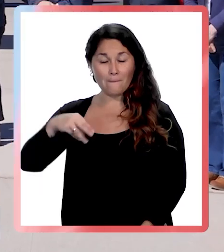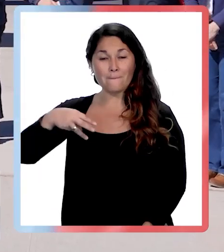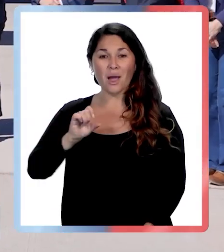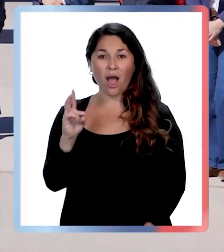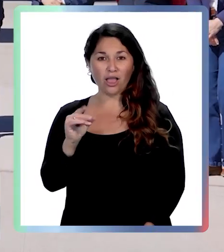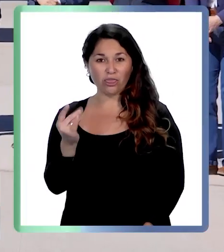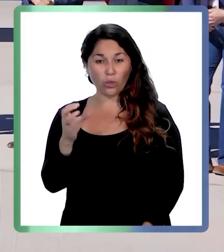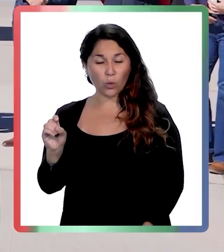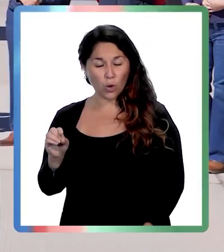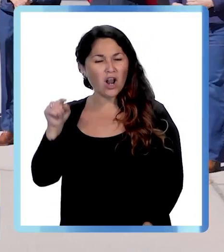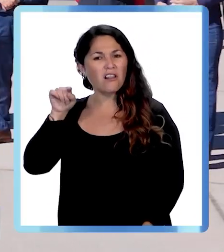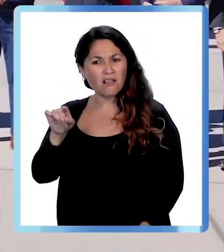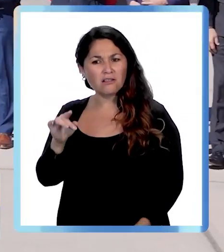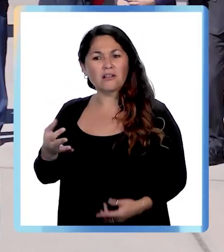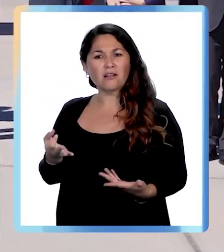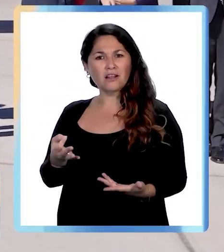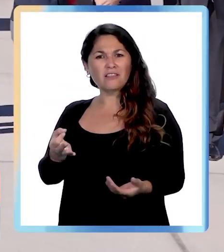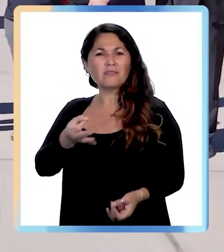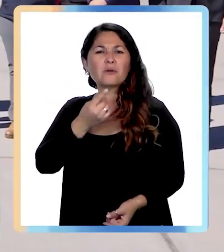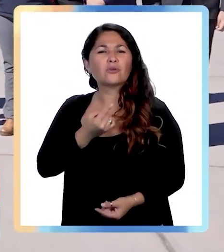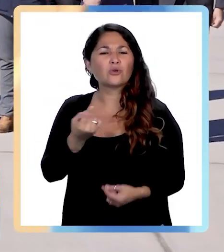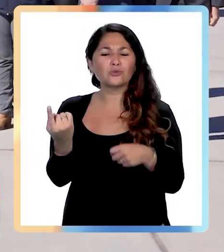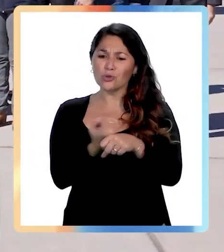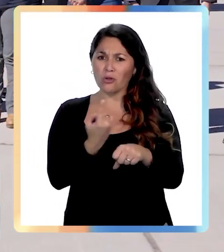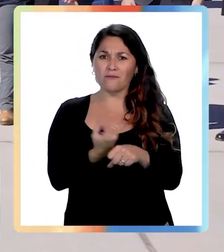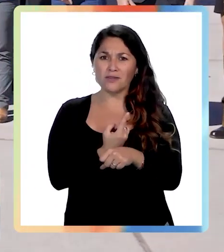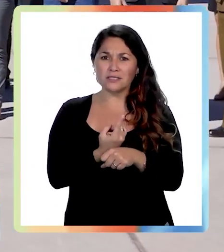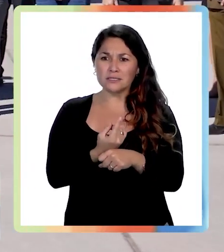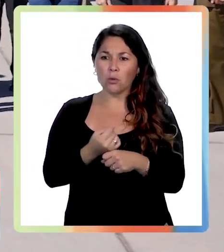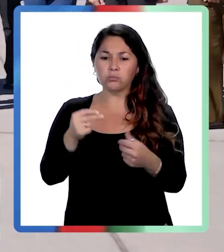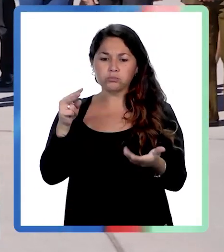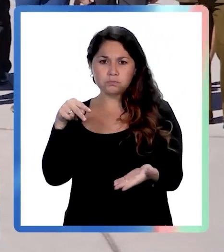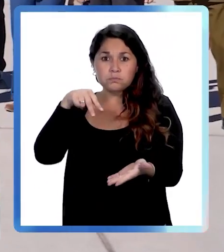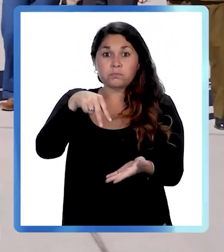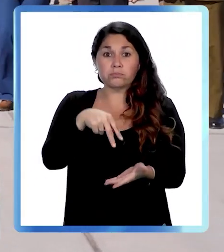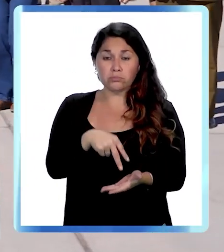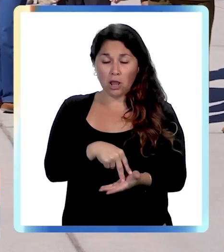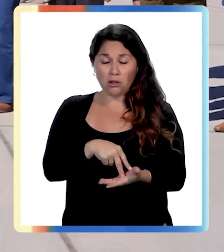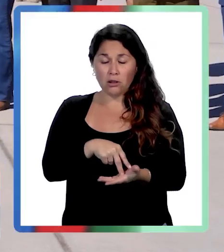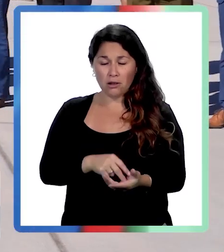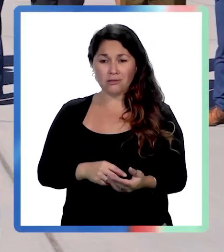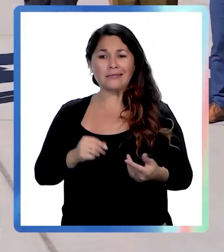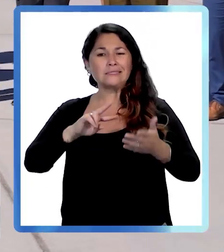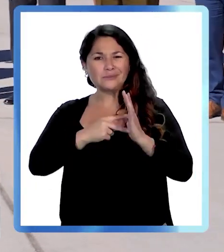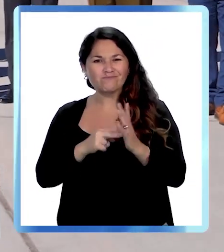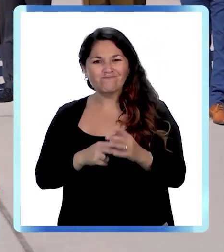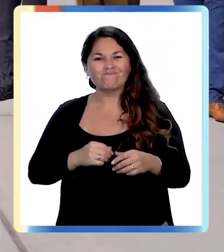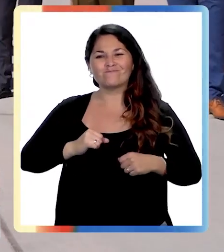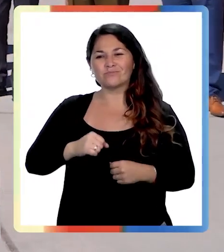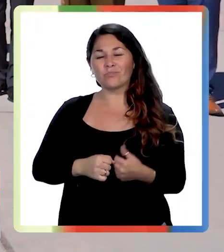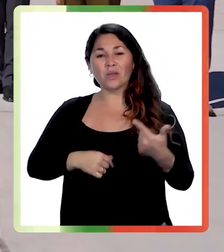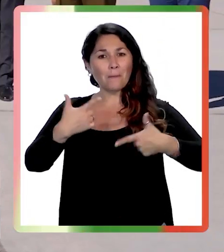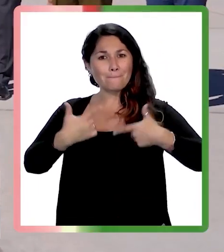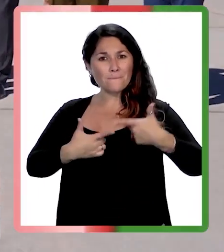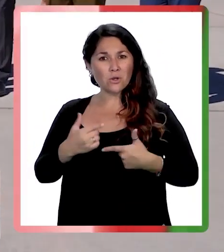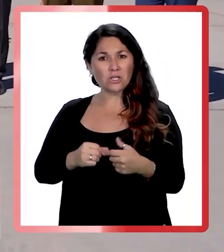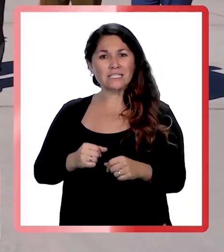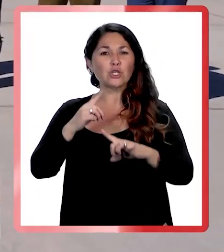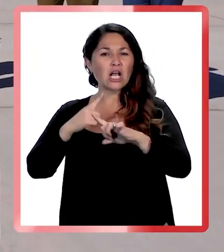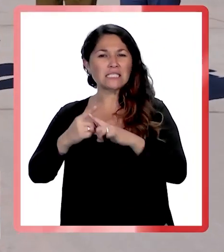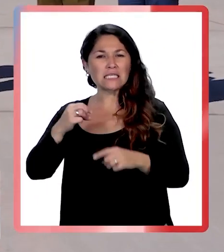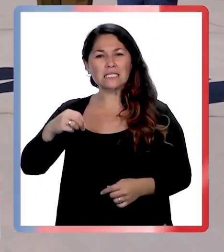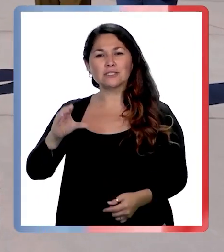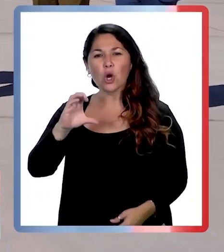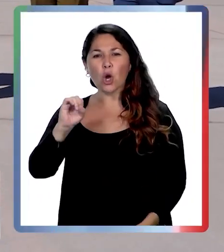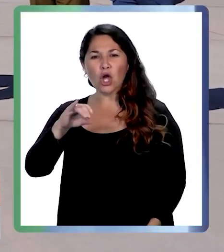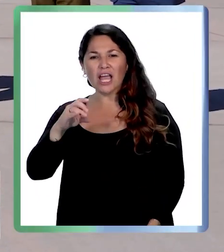Maduro, quien lo emplazó a conversar personalmente ante las tensiones diplomáticas que ha generado el caso del ex militar Ronald